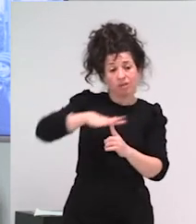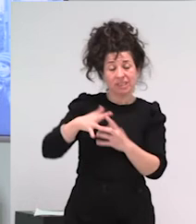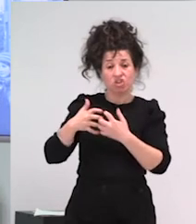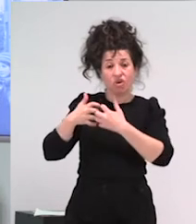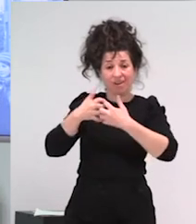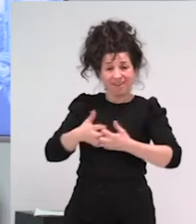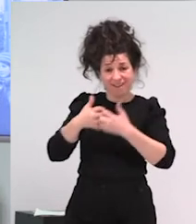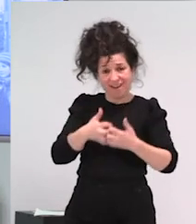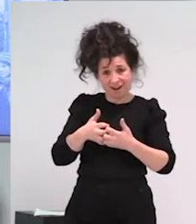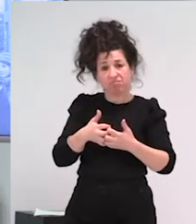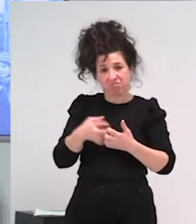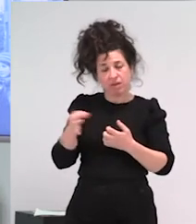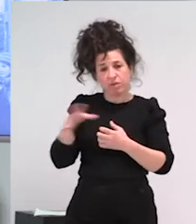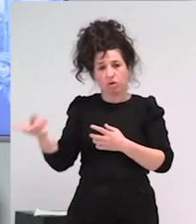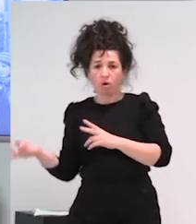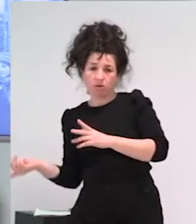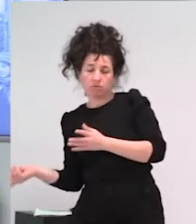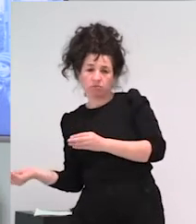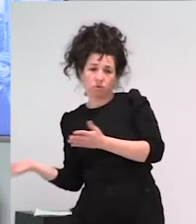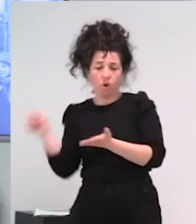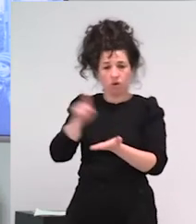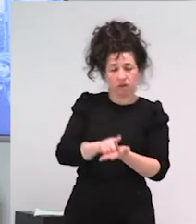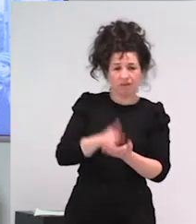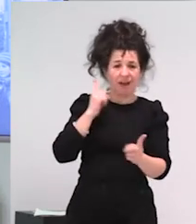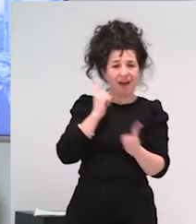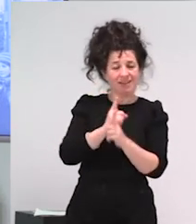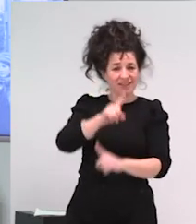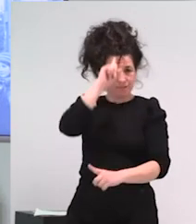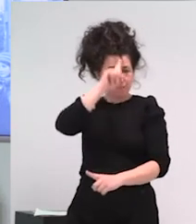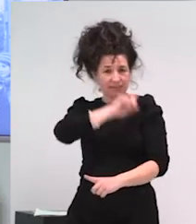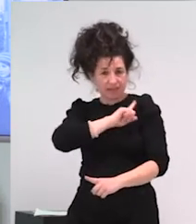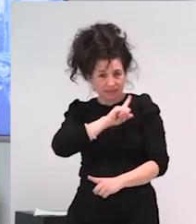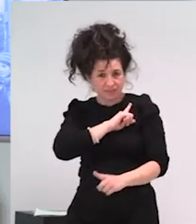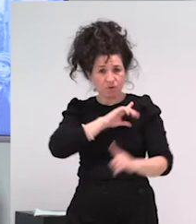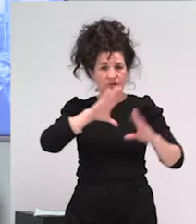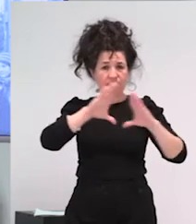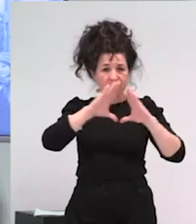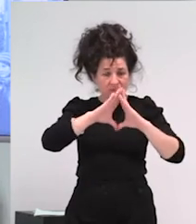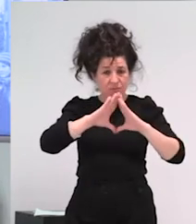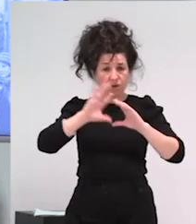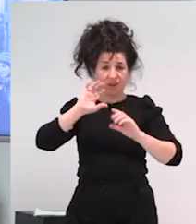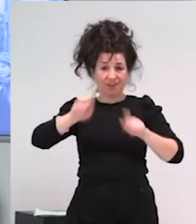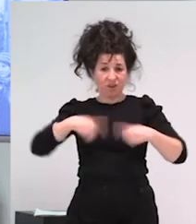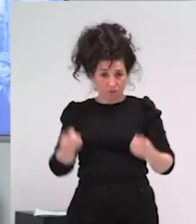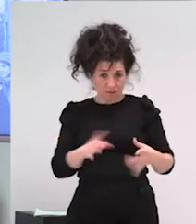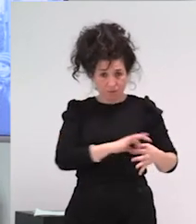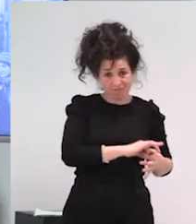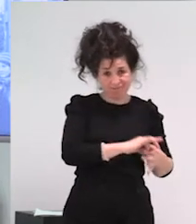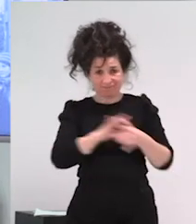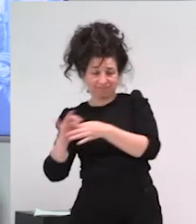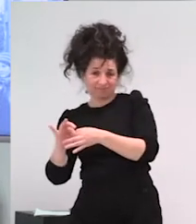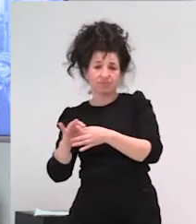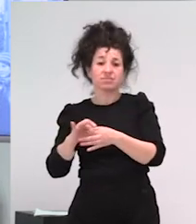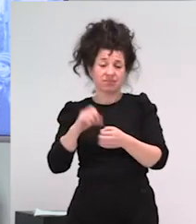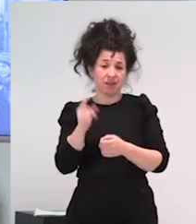importante a recuperar de cómo antimilitarismo, feminismo y ecologismo se dan de la mano muchas veces. Pero también podemos hablar